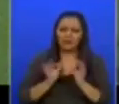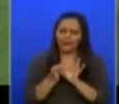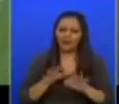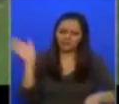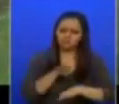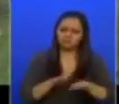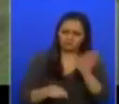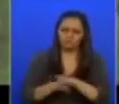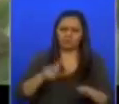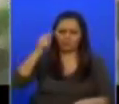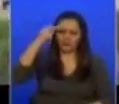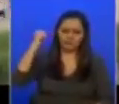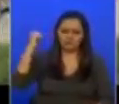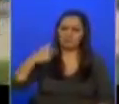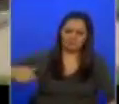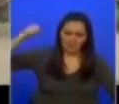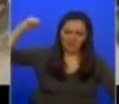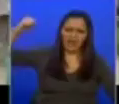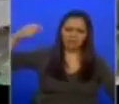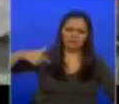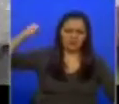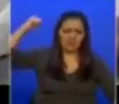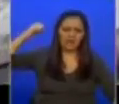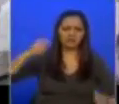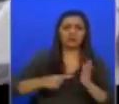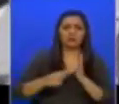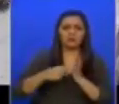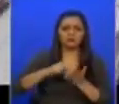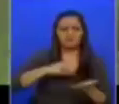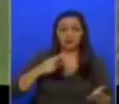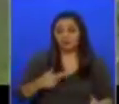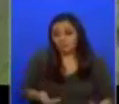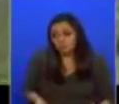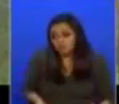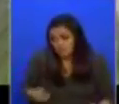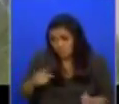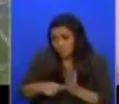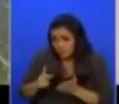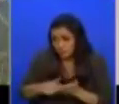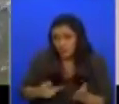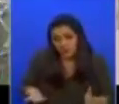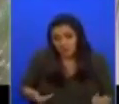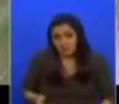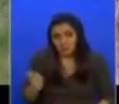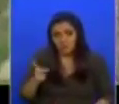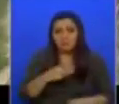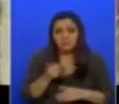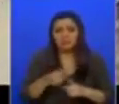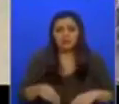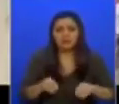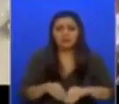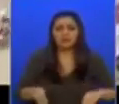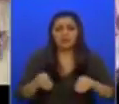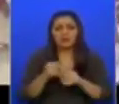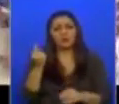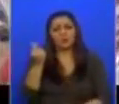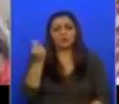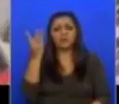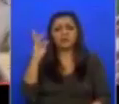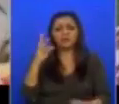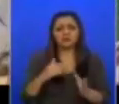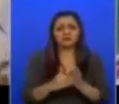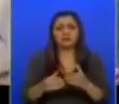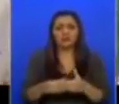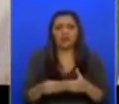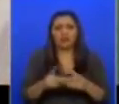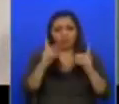¿no? Compañeros, ese es mi derecho. No me decía, "Yo pago impuesto, no sé qué impuestos pagará, pero cada terrenito de esos rellenar costaría $10,000 en